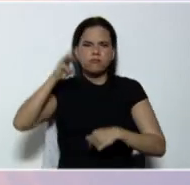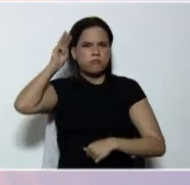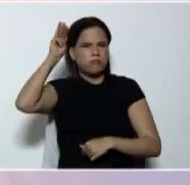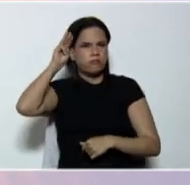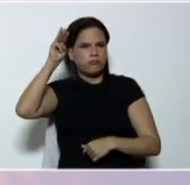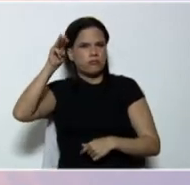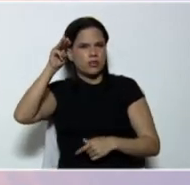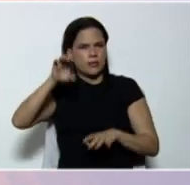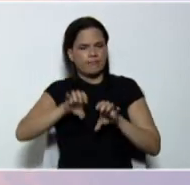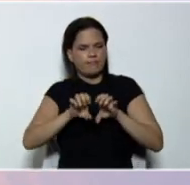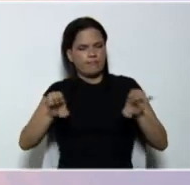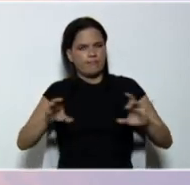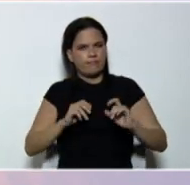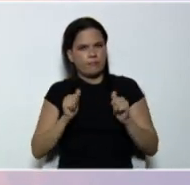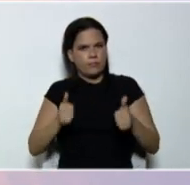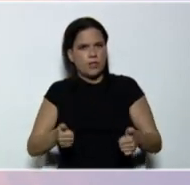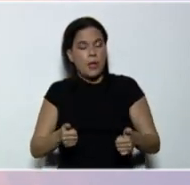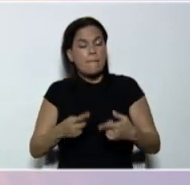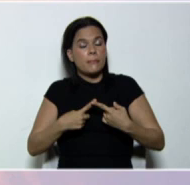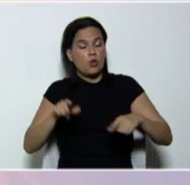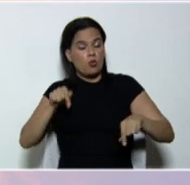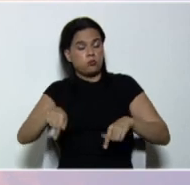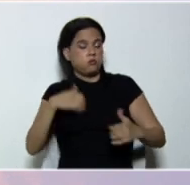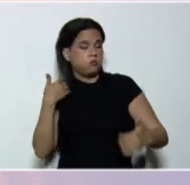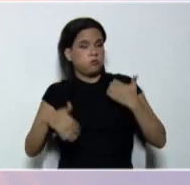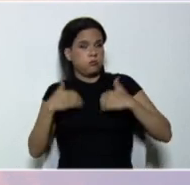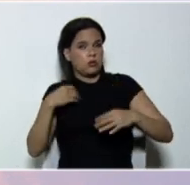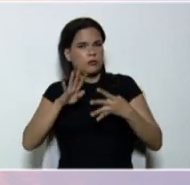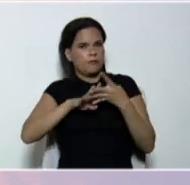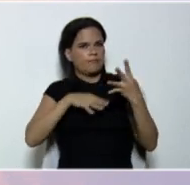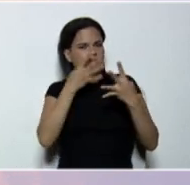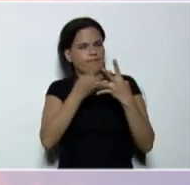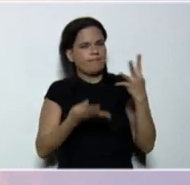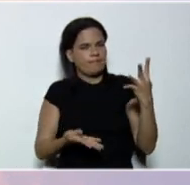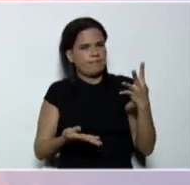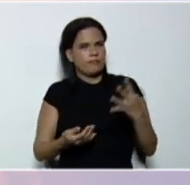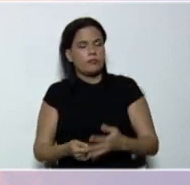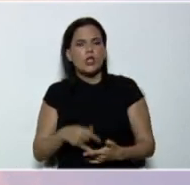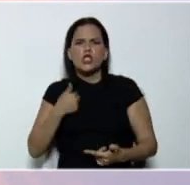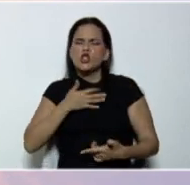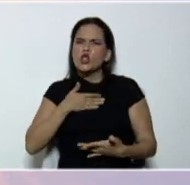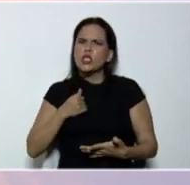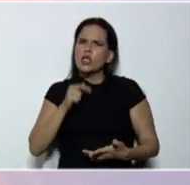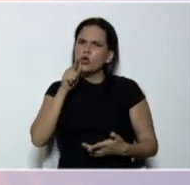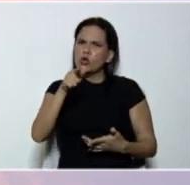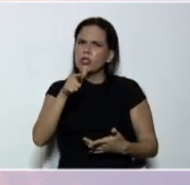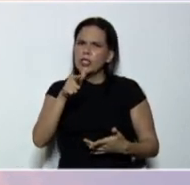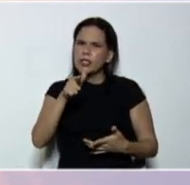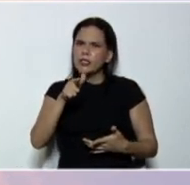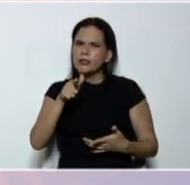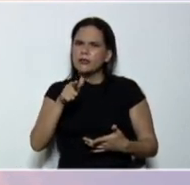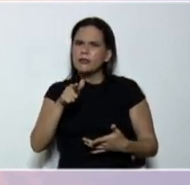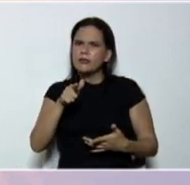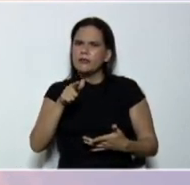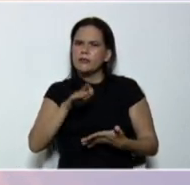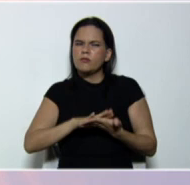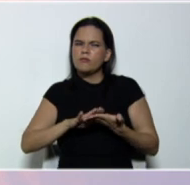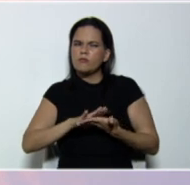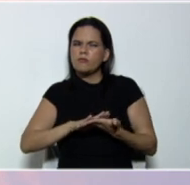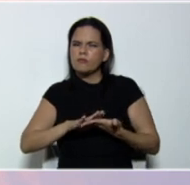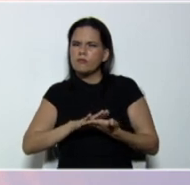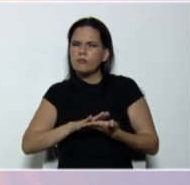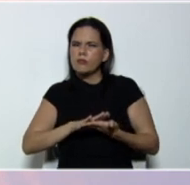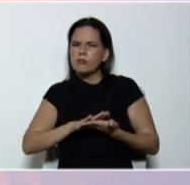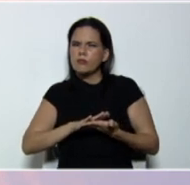Yelixa León. Pero como hoy es miércoles de Matemática para la Vida, yo quiero que ustedes se preparen porque vamos a empezar